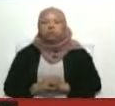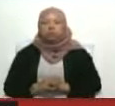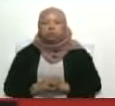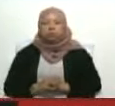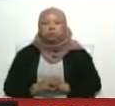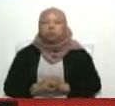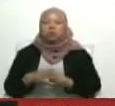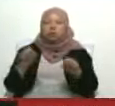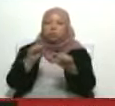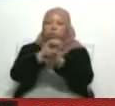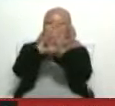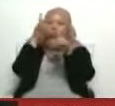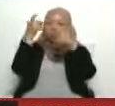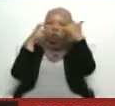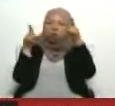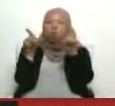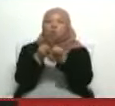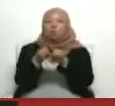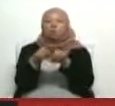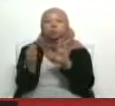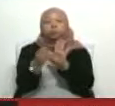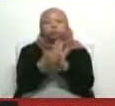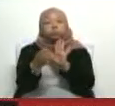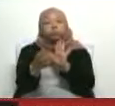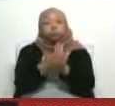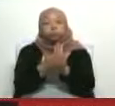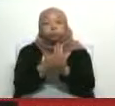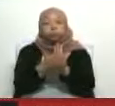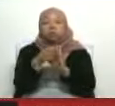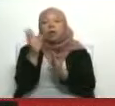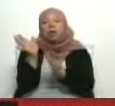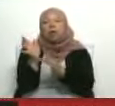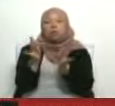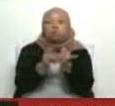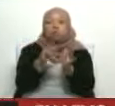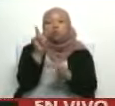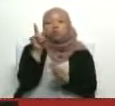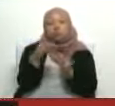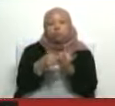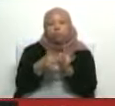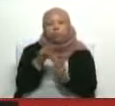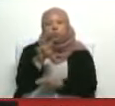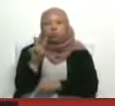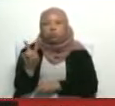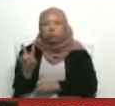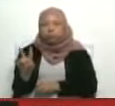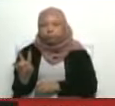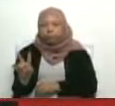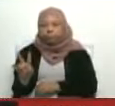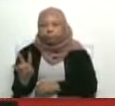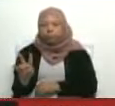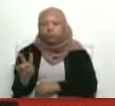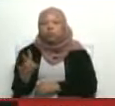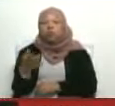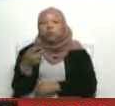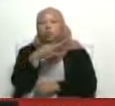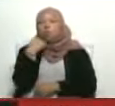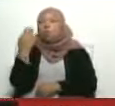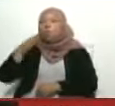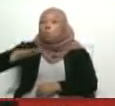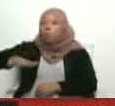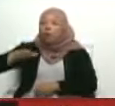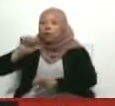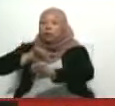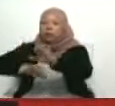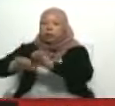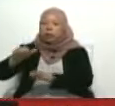preanunciaron claramente lo que fue el golpe de abril del año 2002, con muertos y heridos que a ellos no